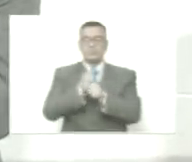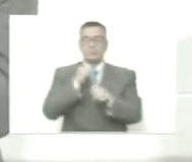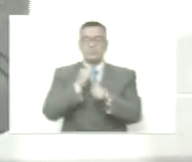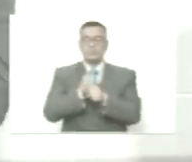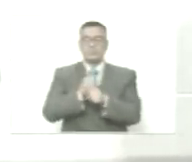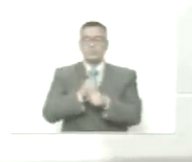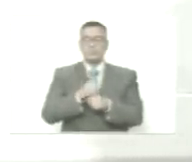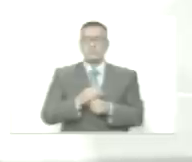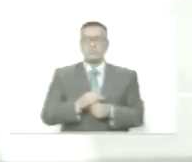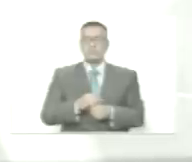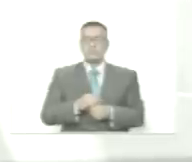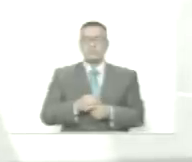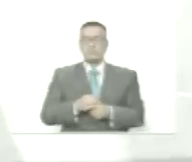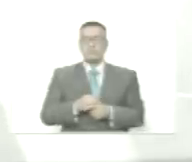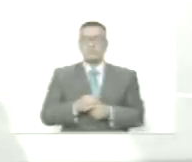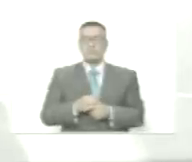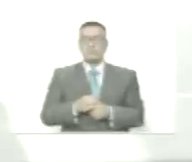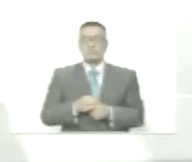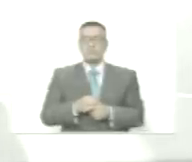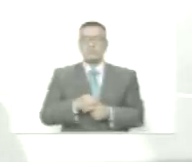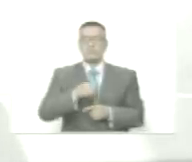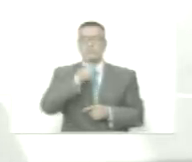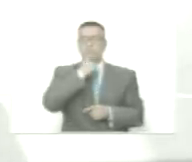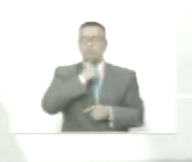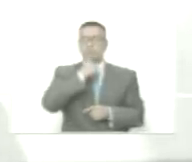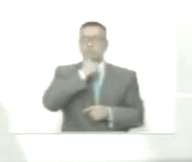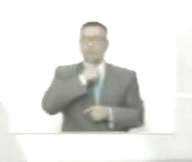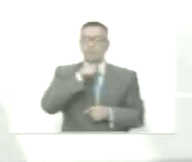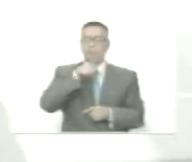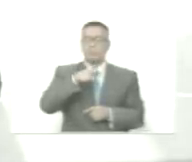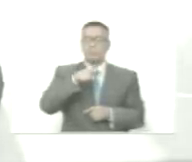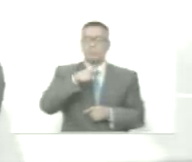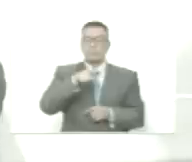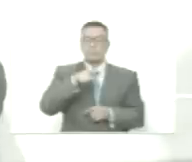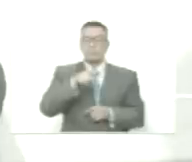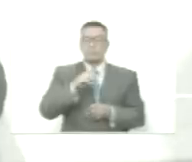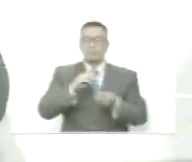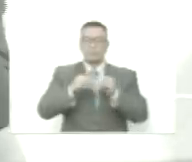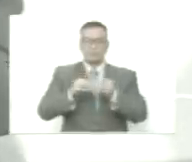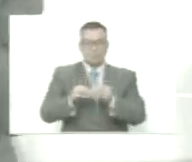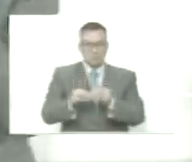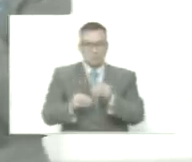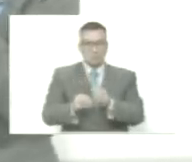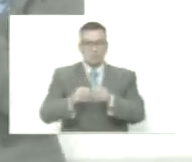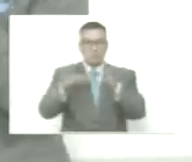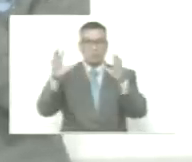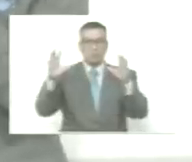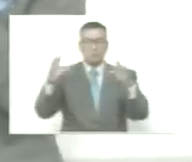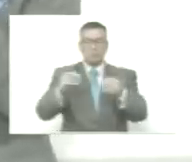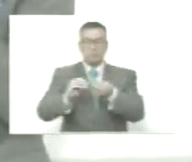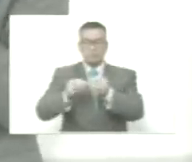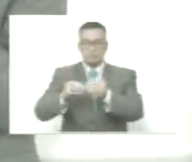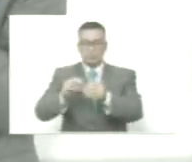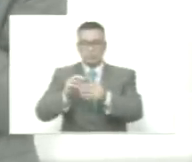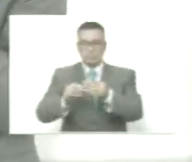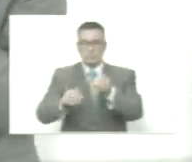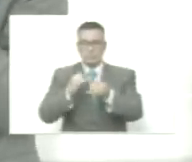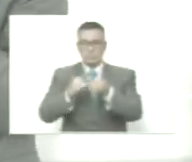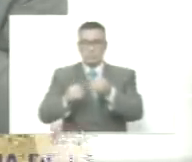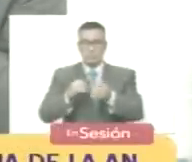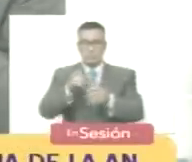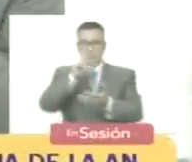filigrana, con la paciencia de aquellos que desactivan minas mortales, con la